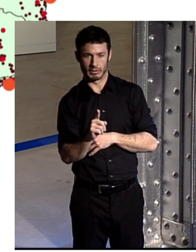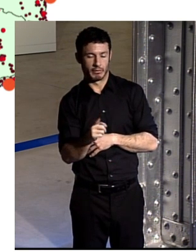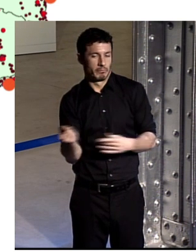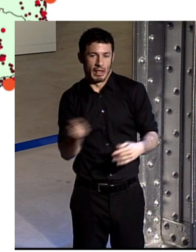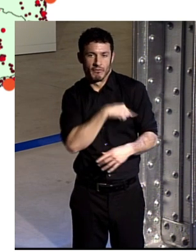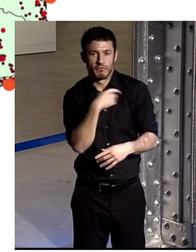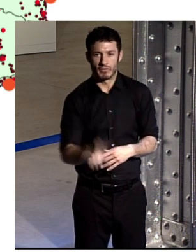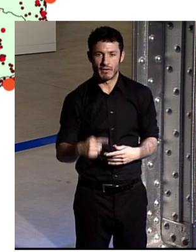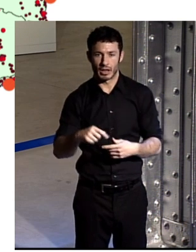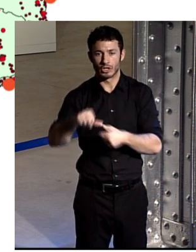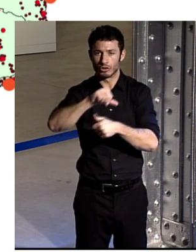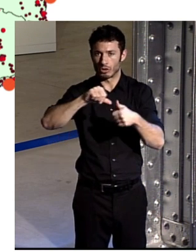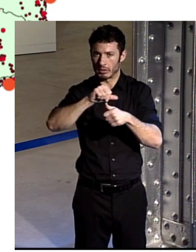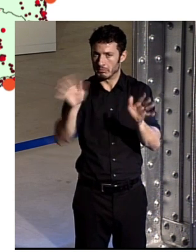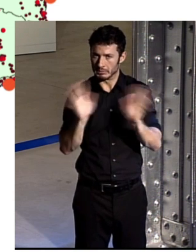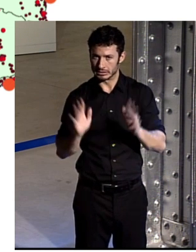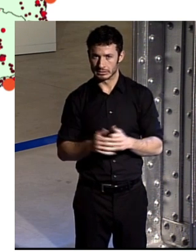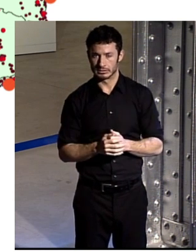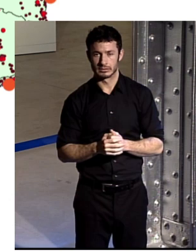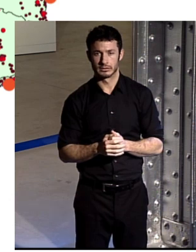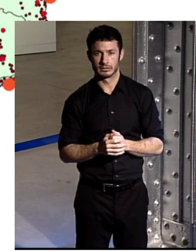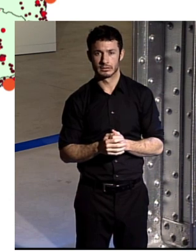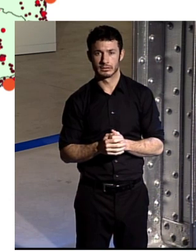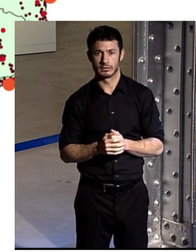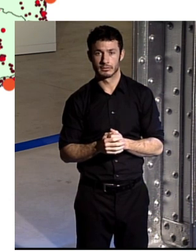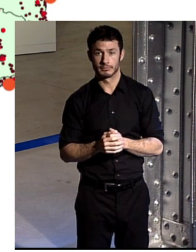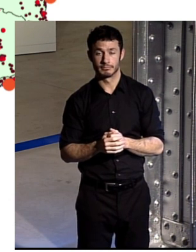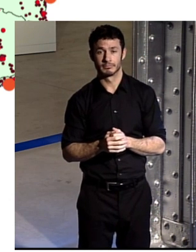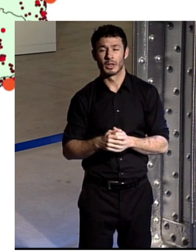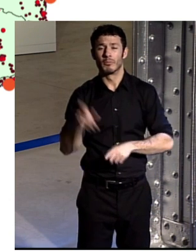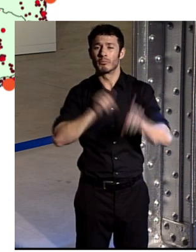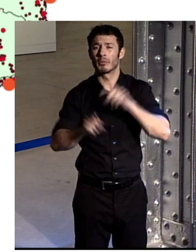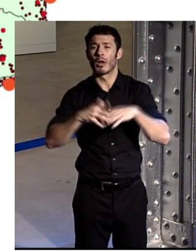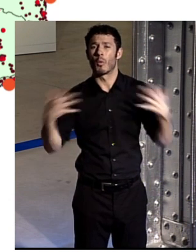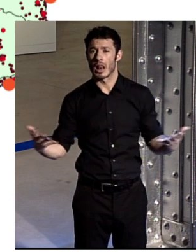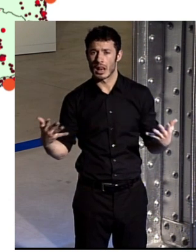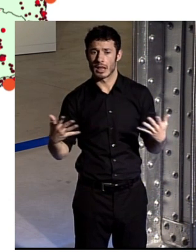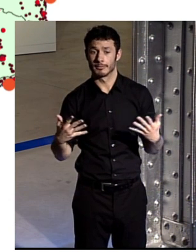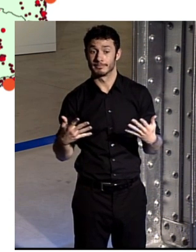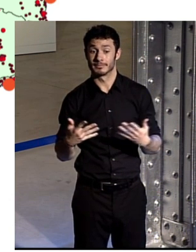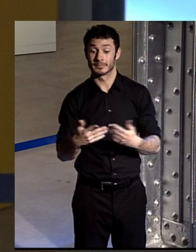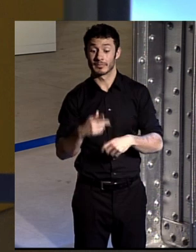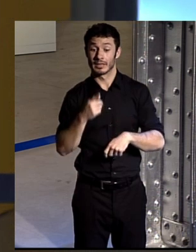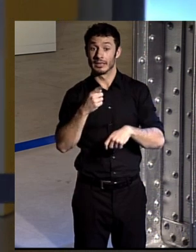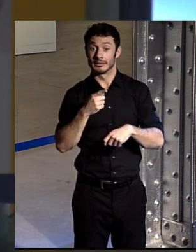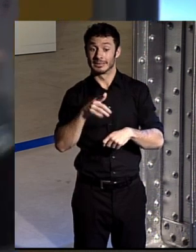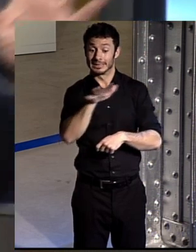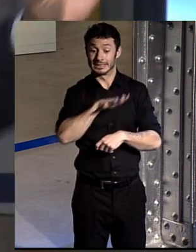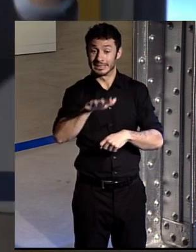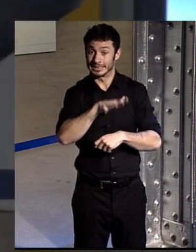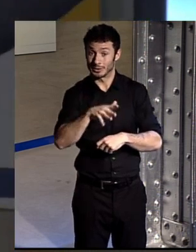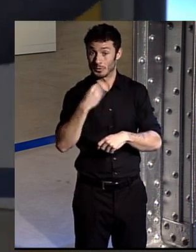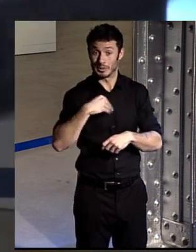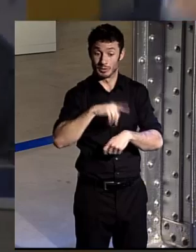nada más. ¿El problema cuál ha sido? Que en el mismo sitio y al mismo tiempo, coincidencia geográfica y